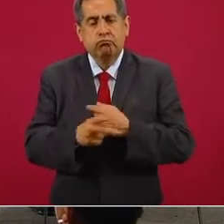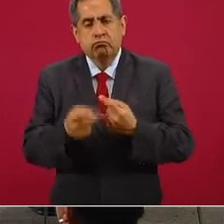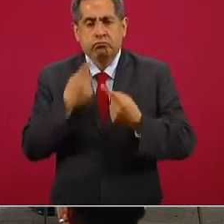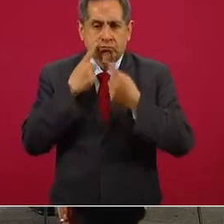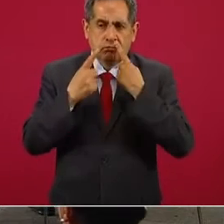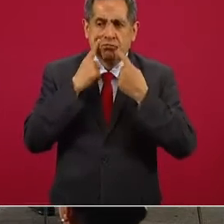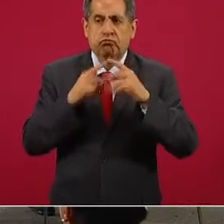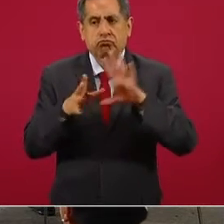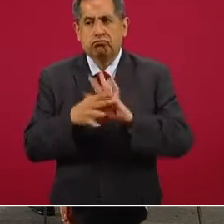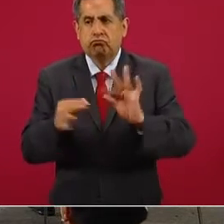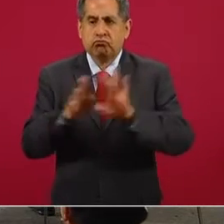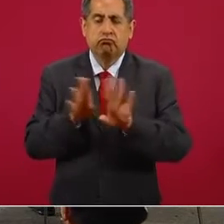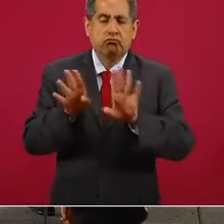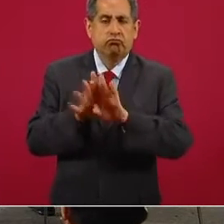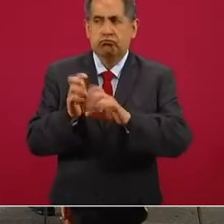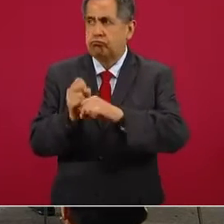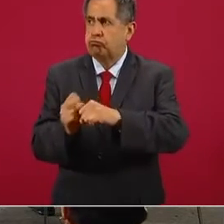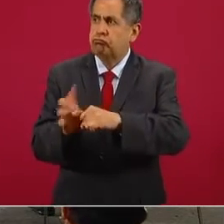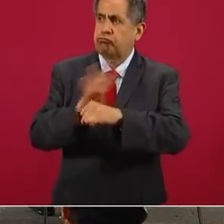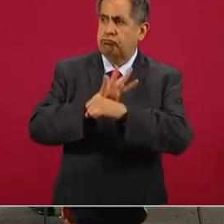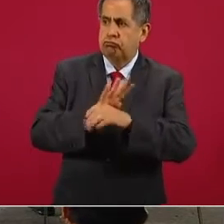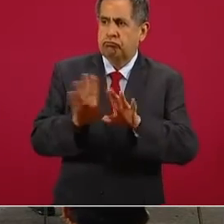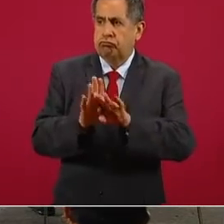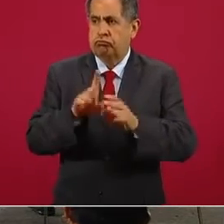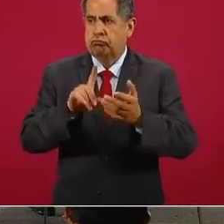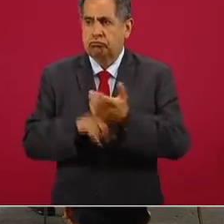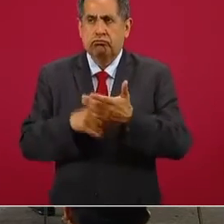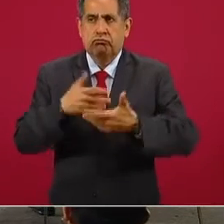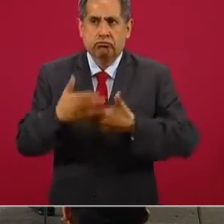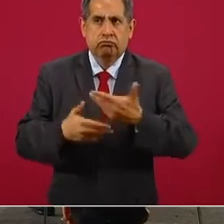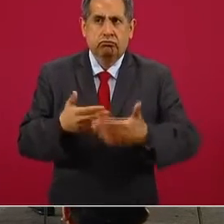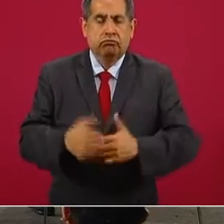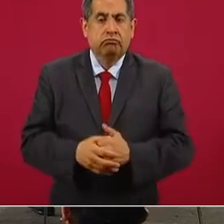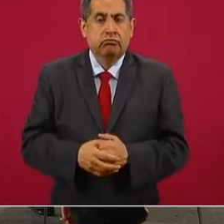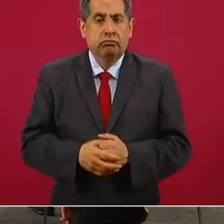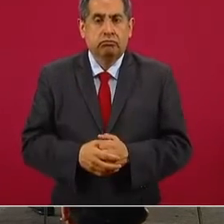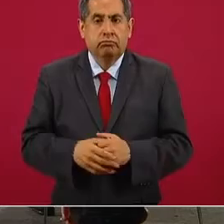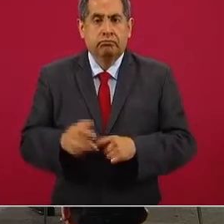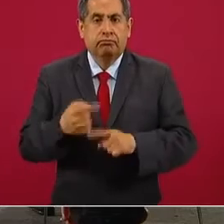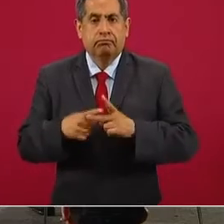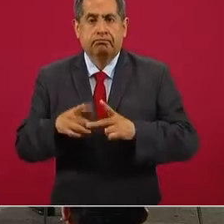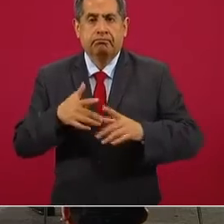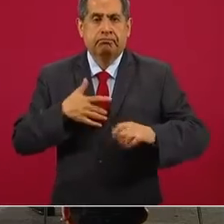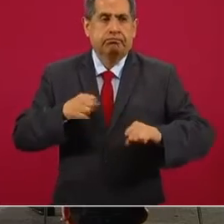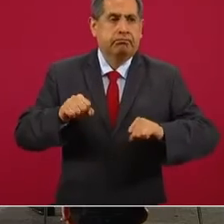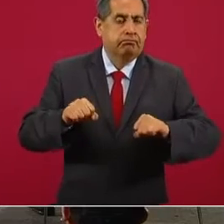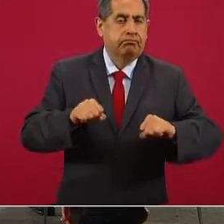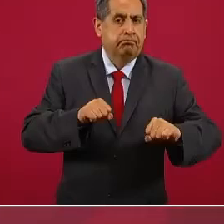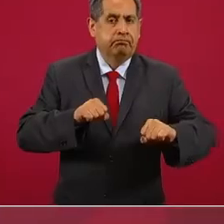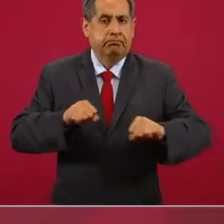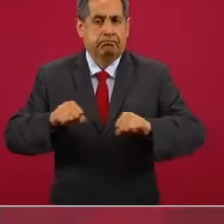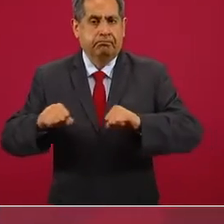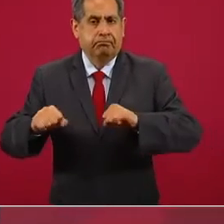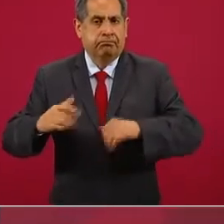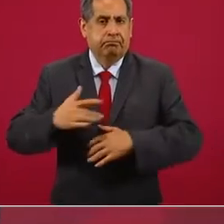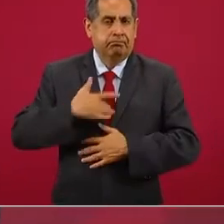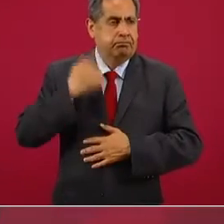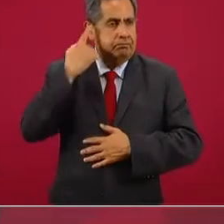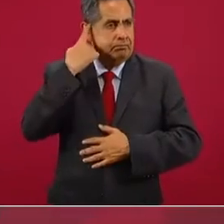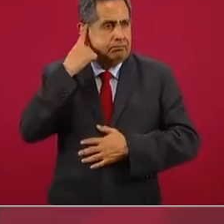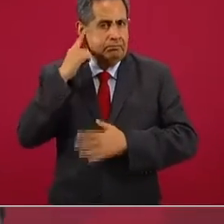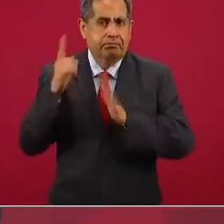temas de la pandemia, hablando de cómo estábamos trabajando de manera coordinada cuando empezó a temblar. O por lo menos cuando empezamos a escuchar la